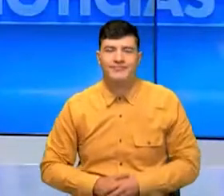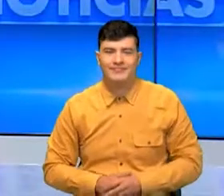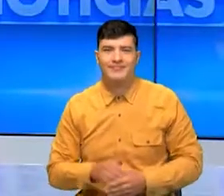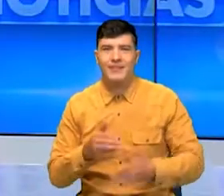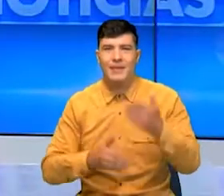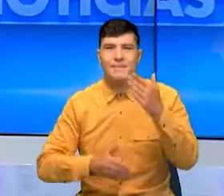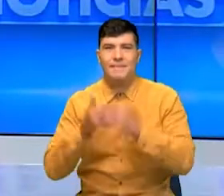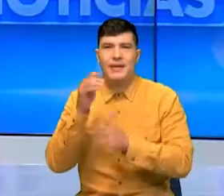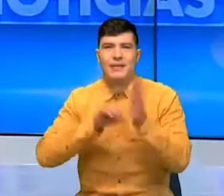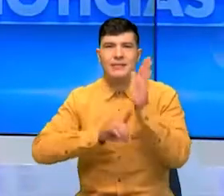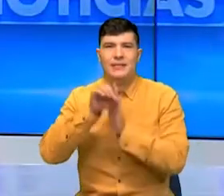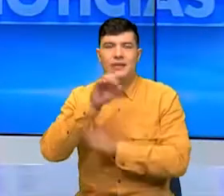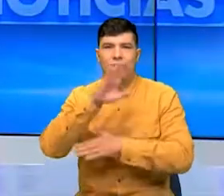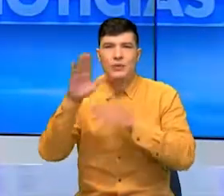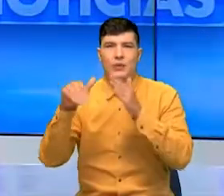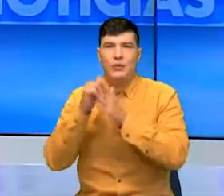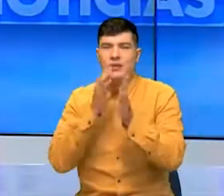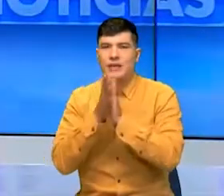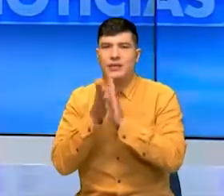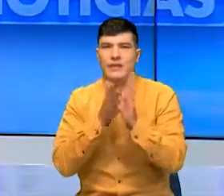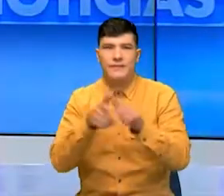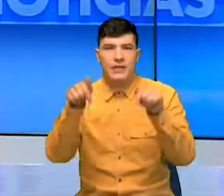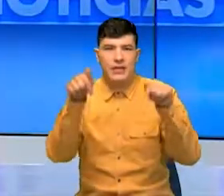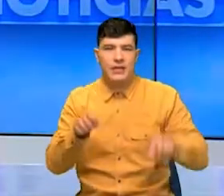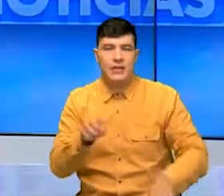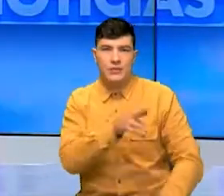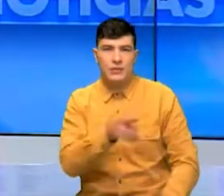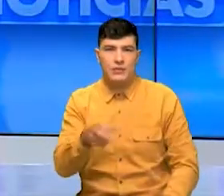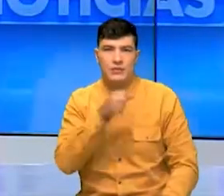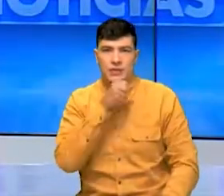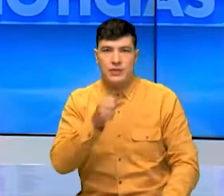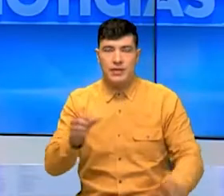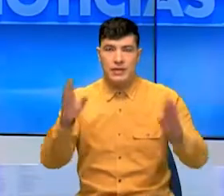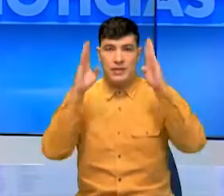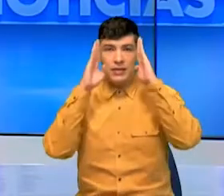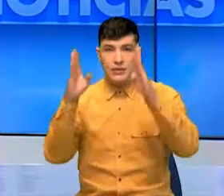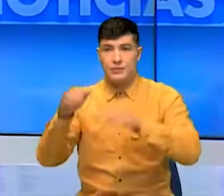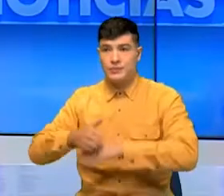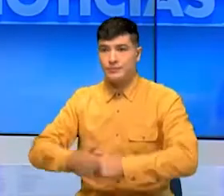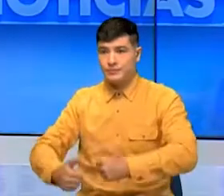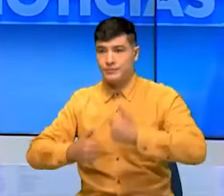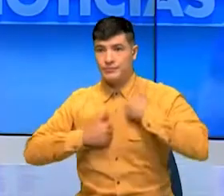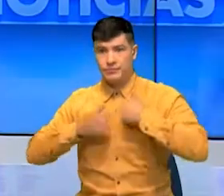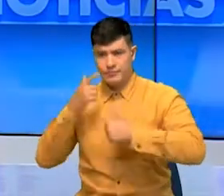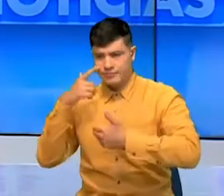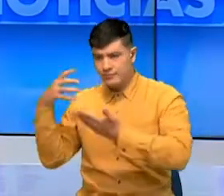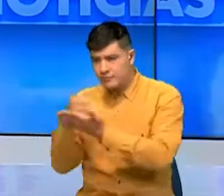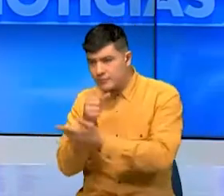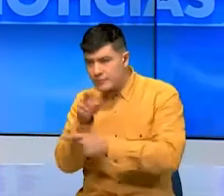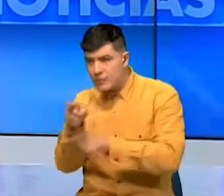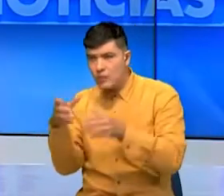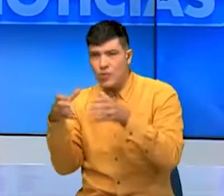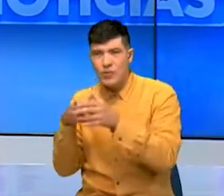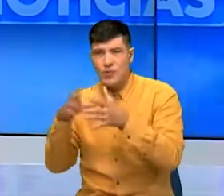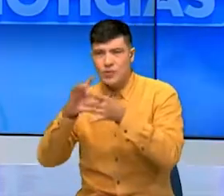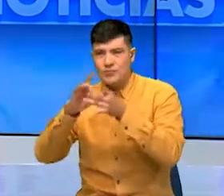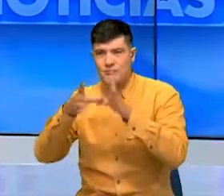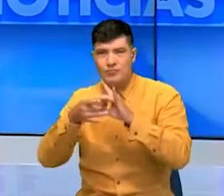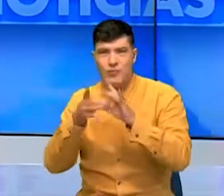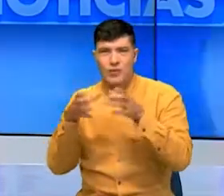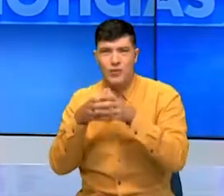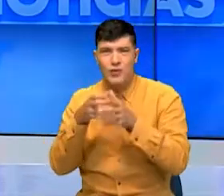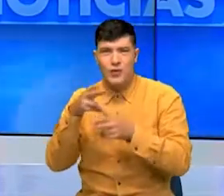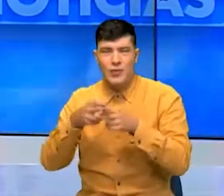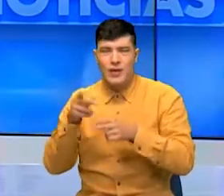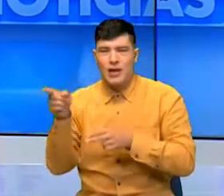Iniciamos con el desarrollo de toda la información en Oriente Noticias. Mucha atención que el ejército desmanteló en el Magdalena Medio una red del Clan del Golfo que se dedicaba